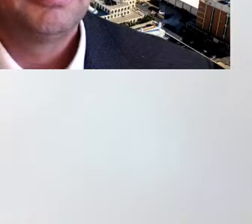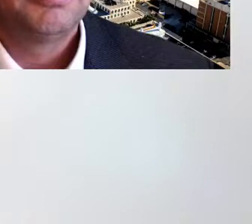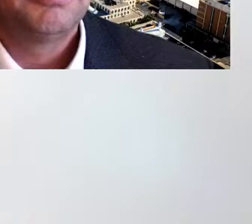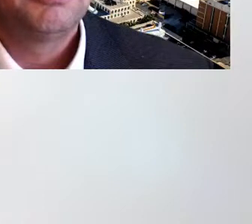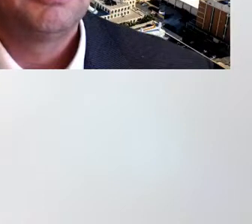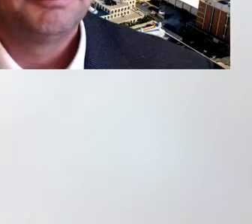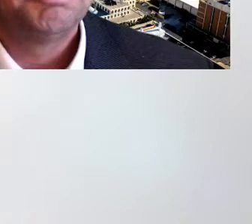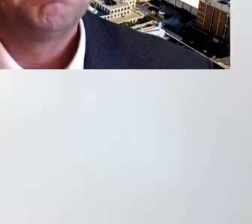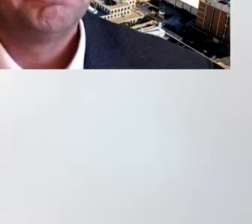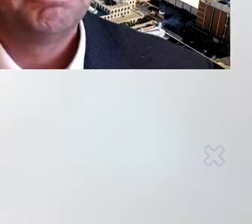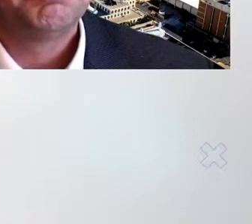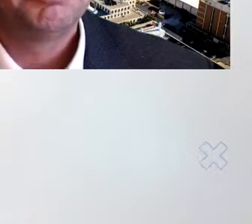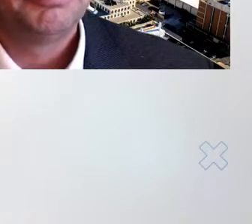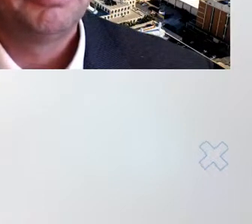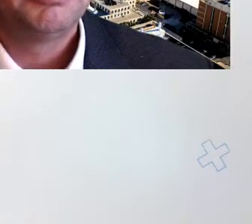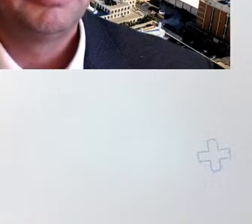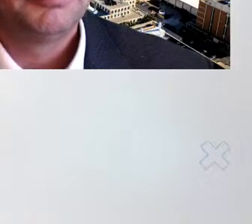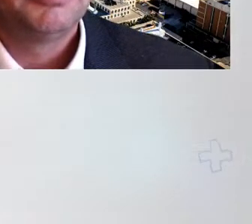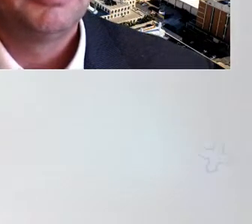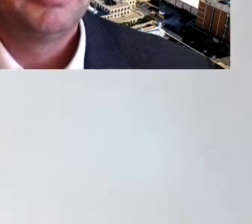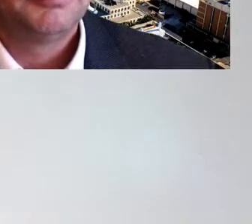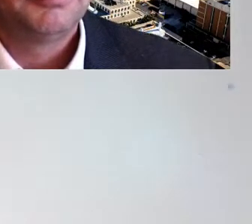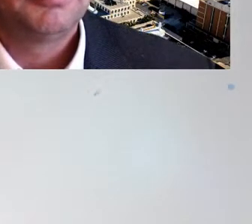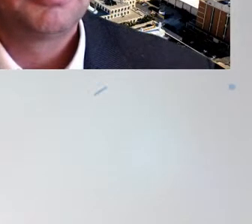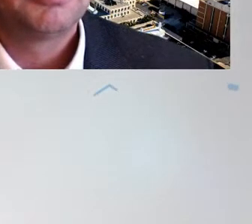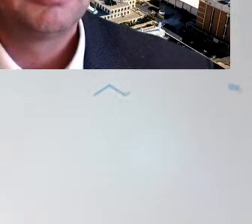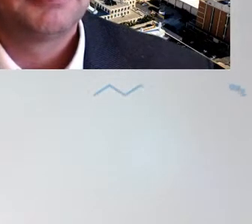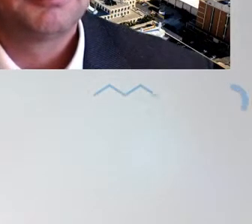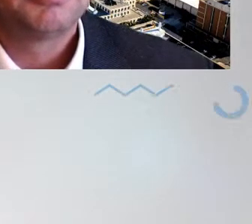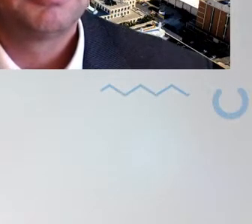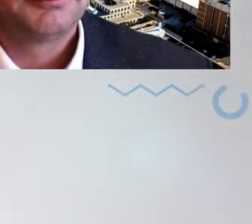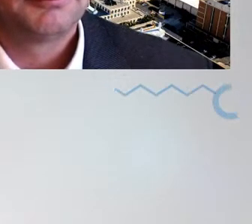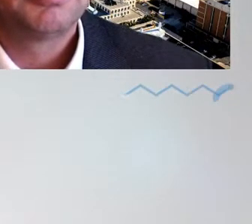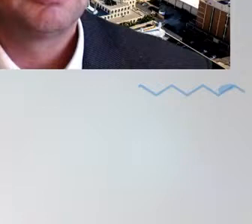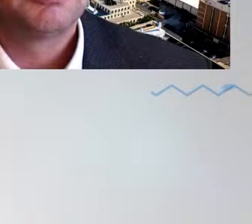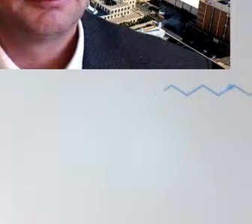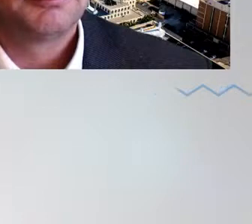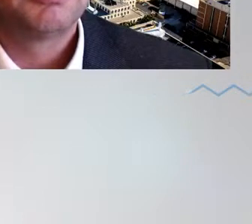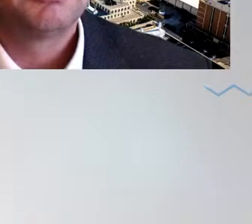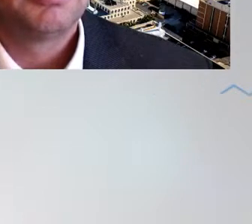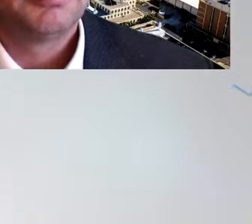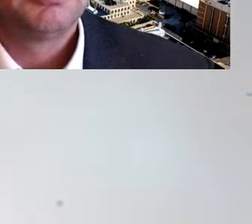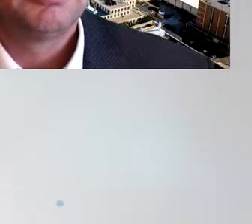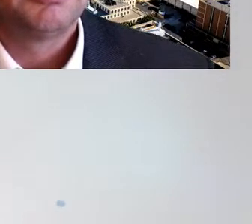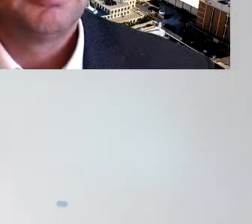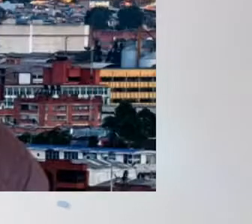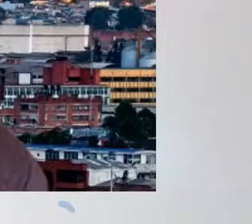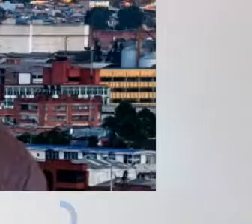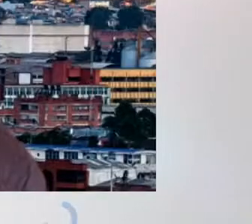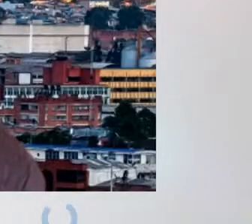Entonces, los libros de la biblioteca, los centros de estudio, los laboratorios, los grupos de estudio en los que se